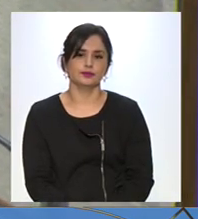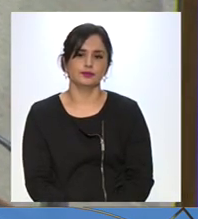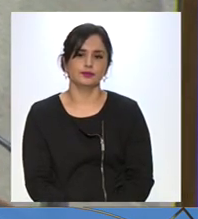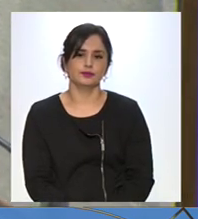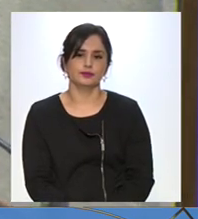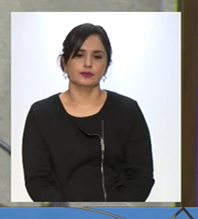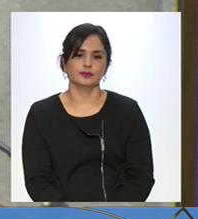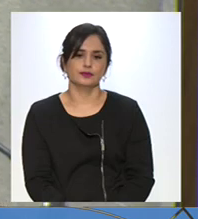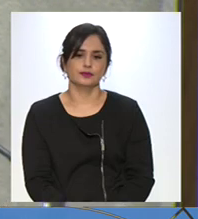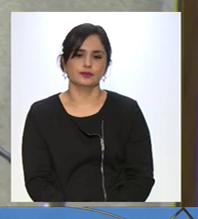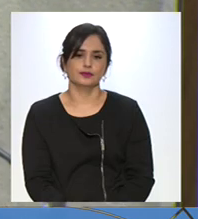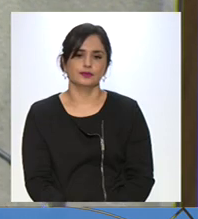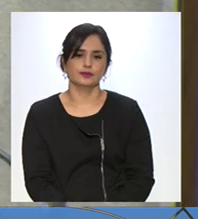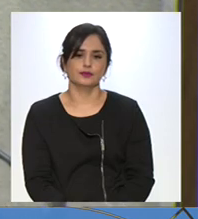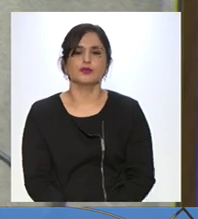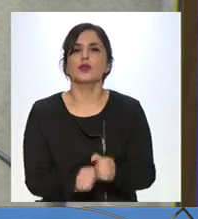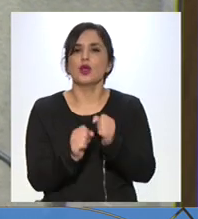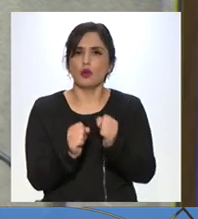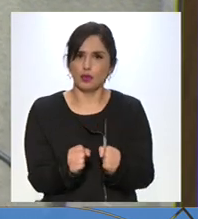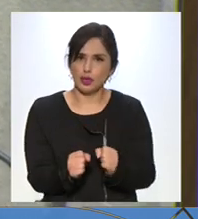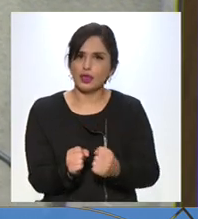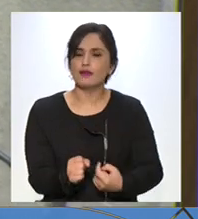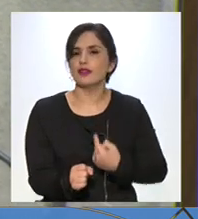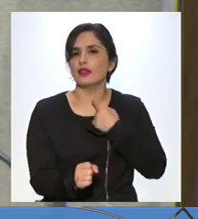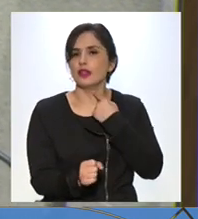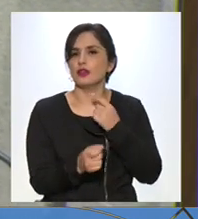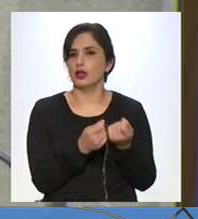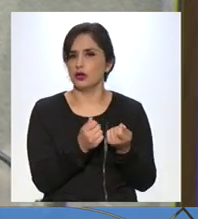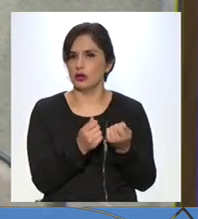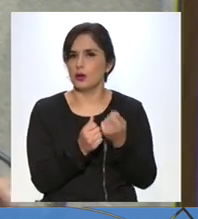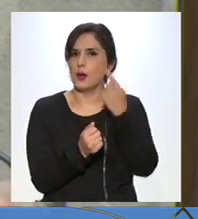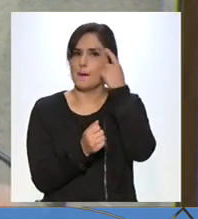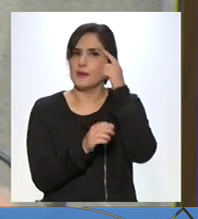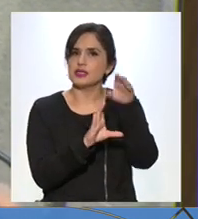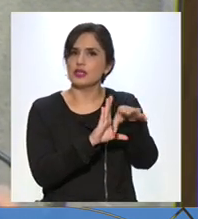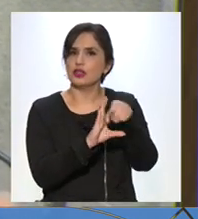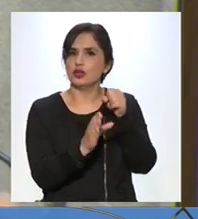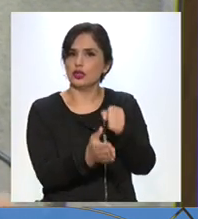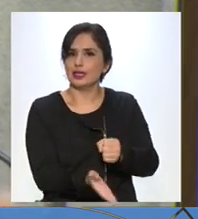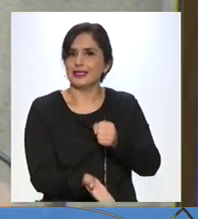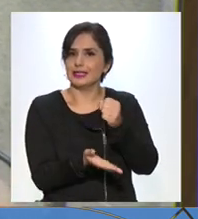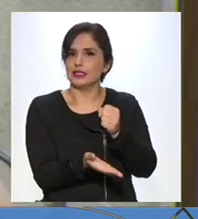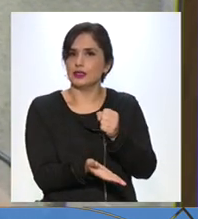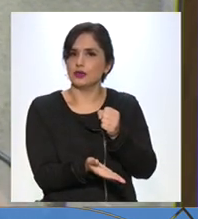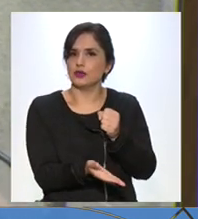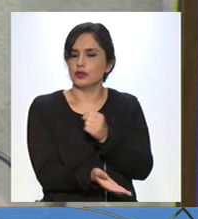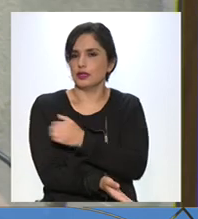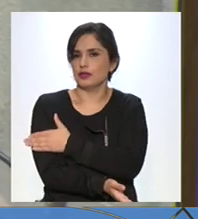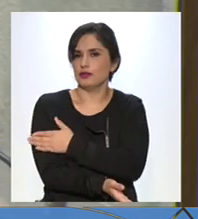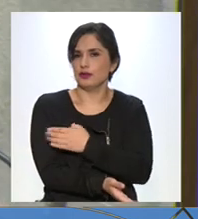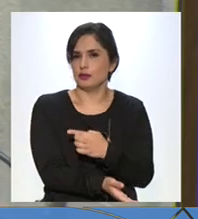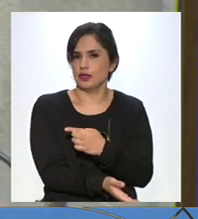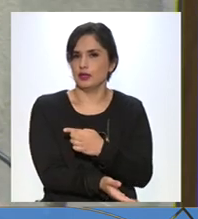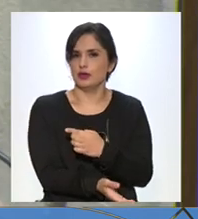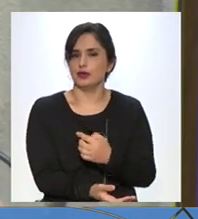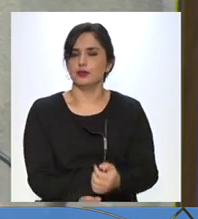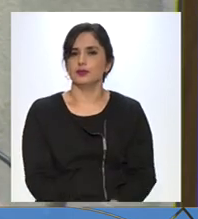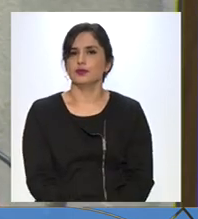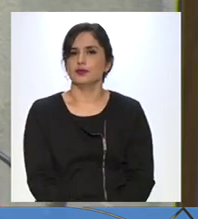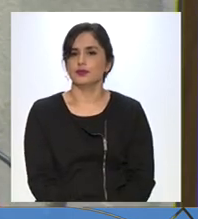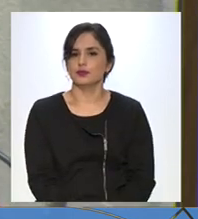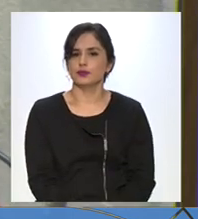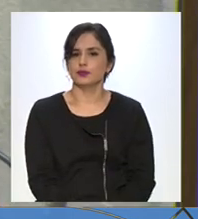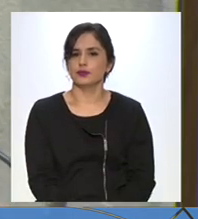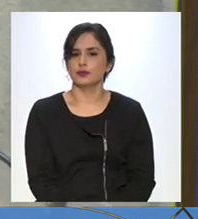daños a nuestra economía, fundamentalmente pensando en los retiros. Y acá se ha calificado como un daño emergente,